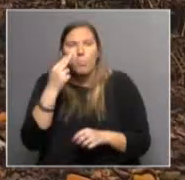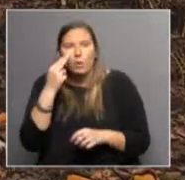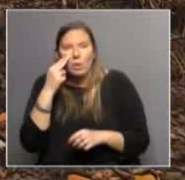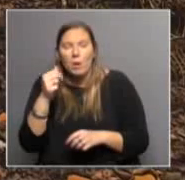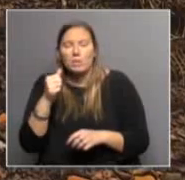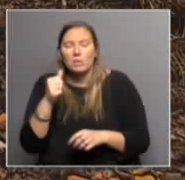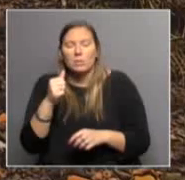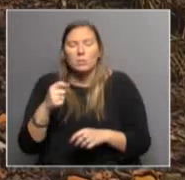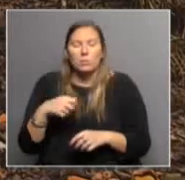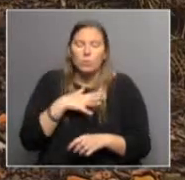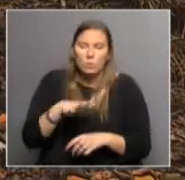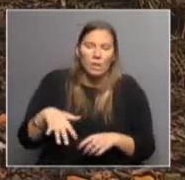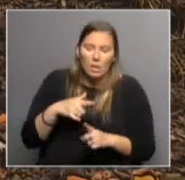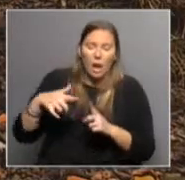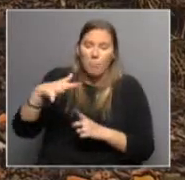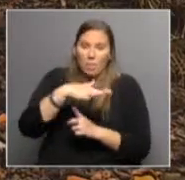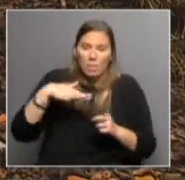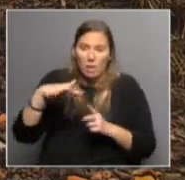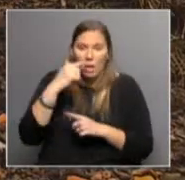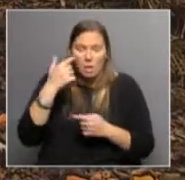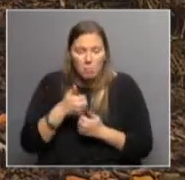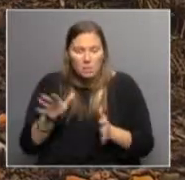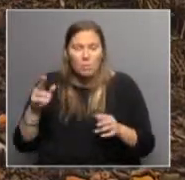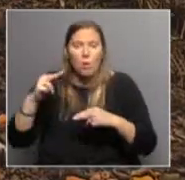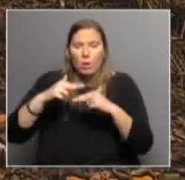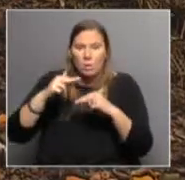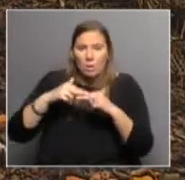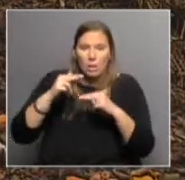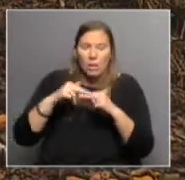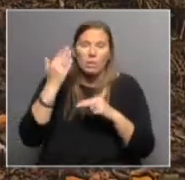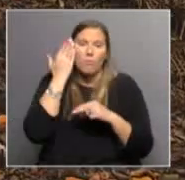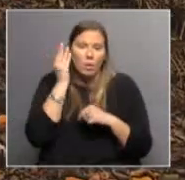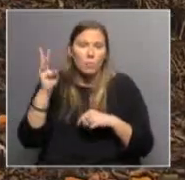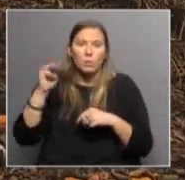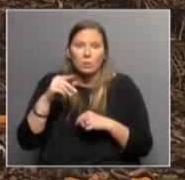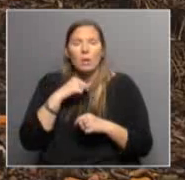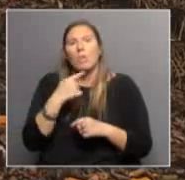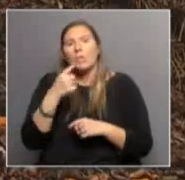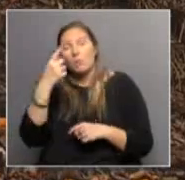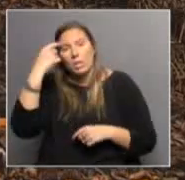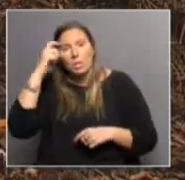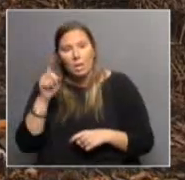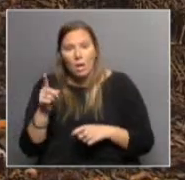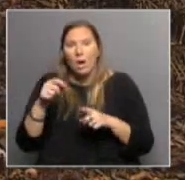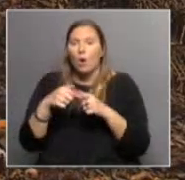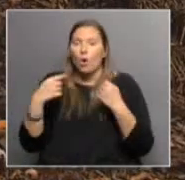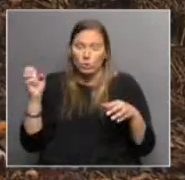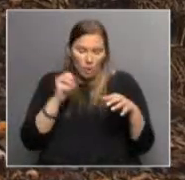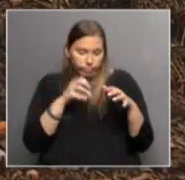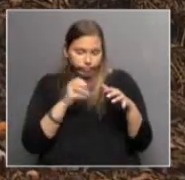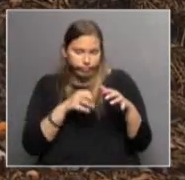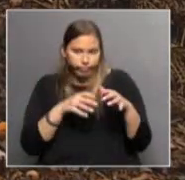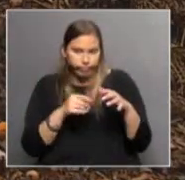sociales y ambientales. Entonces, un poco ahí lo que hicimos fue abrir las redes sociales. Planteamos esta idea en 3 pasos, que era llenar un recipiente con tus residuos